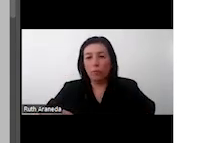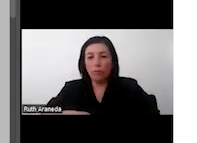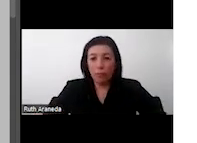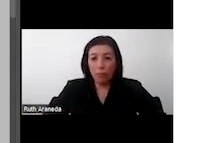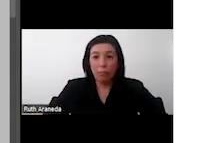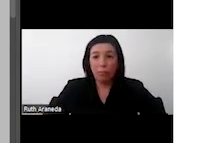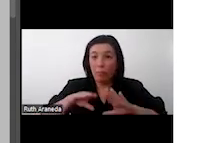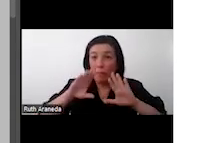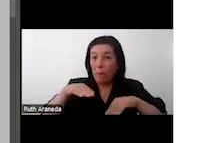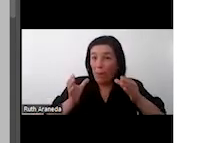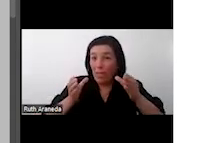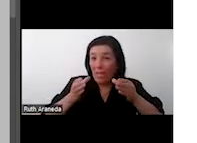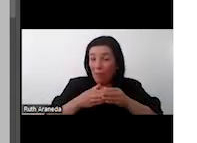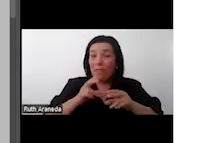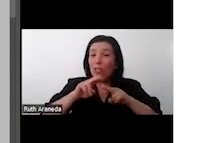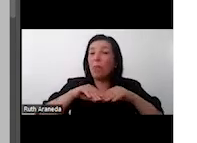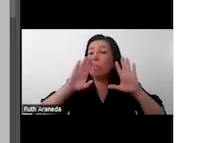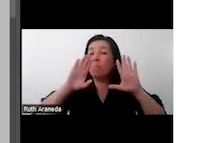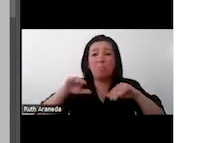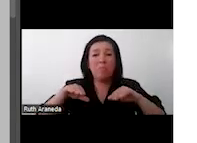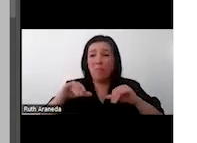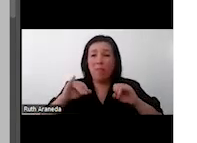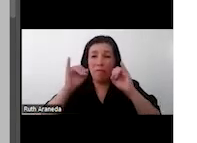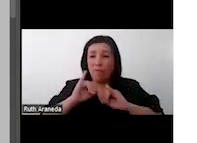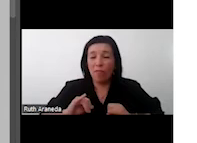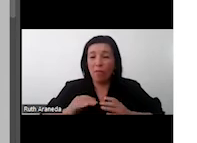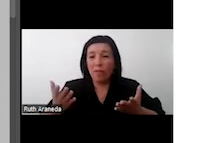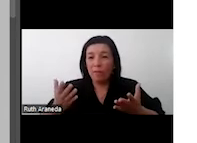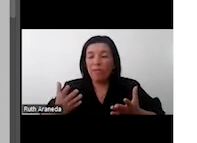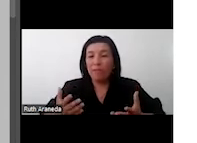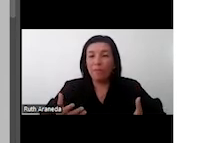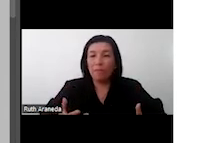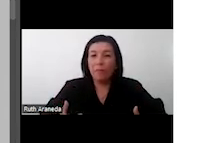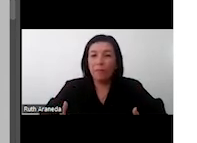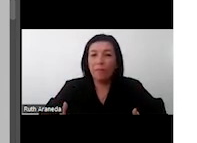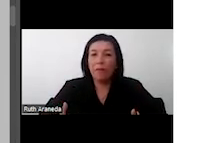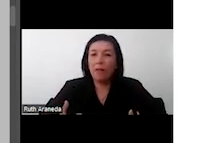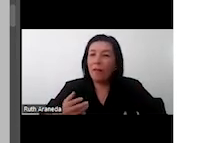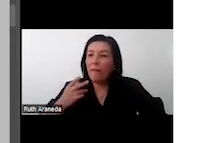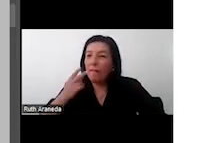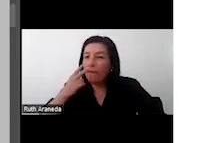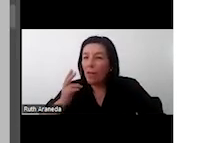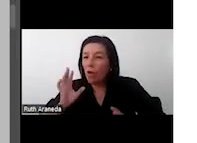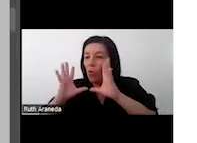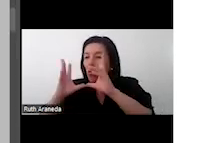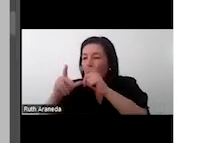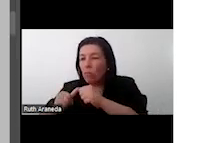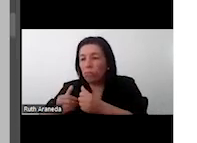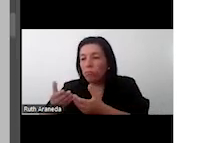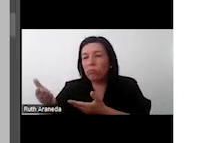mismo equipo se hizo el mismo procedimiento de relacionarse con las agrupaciones